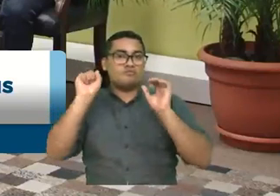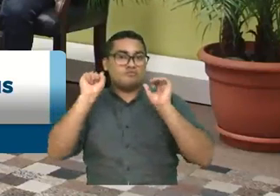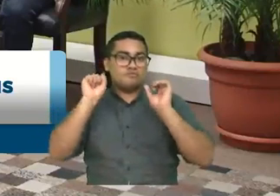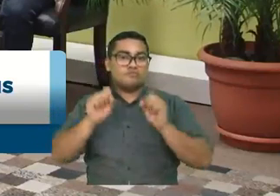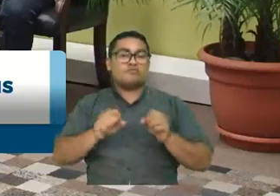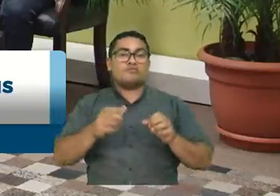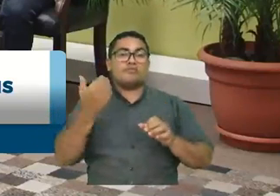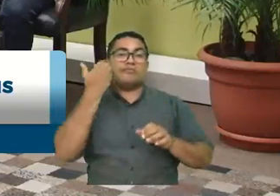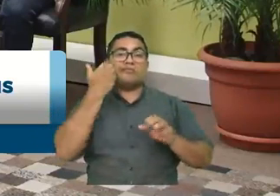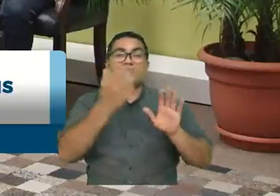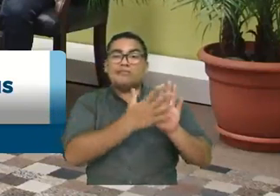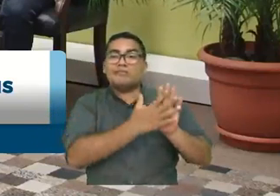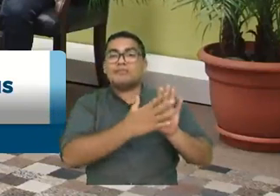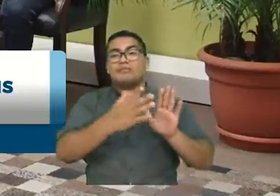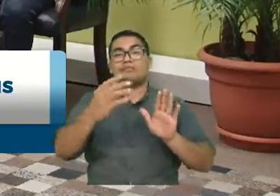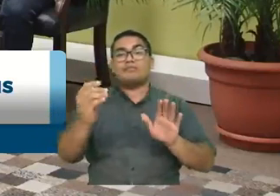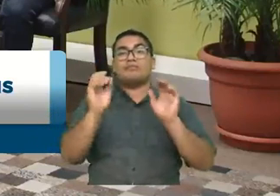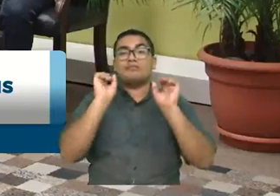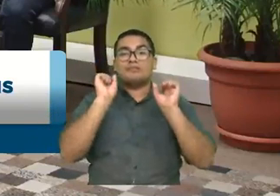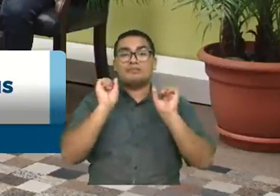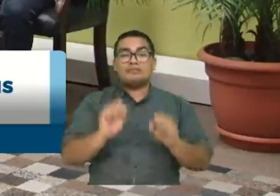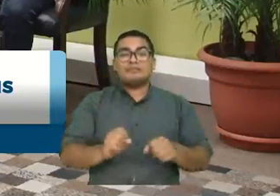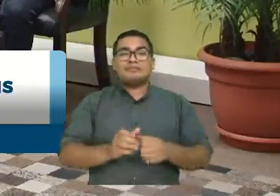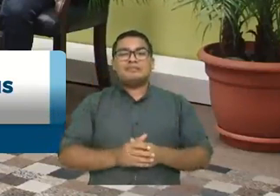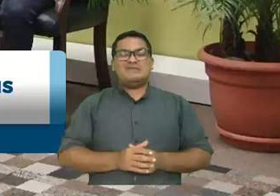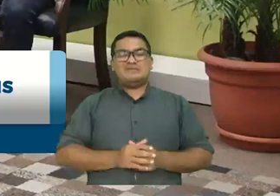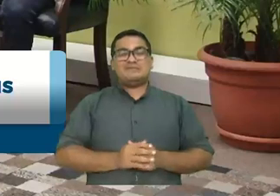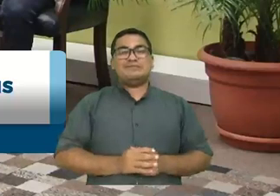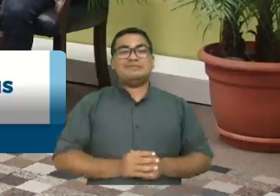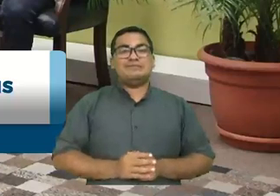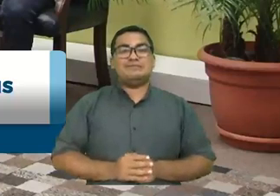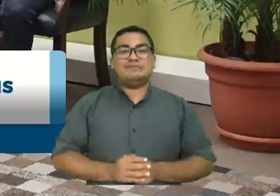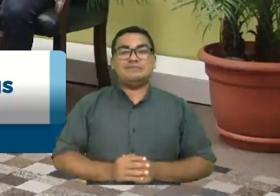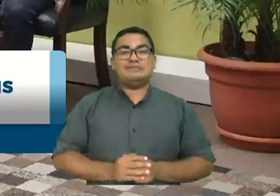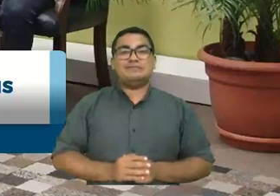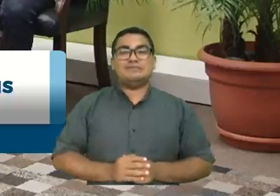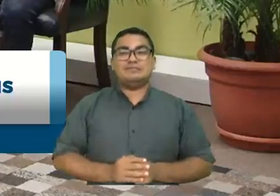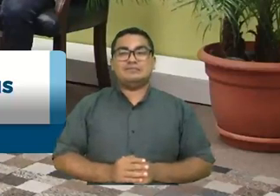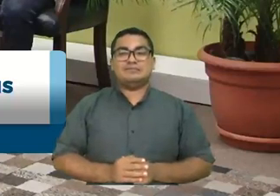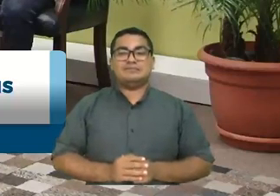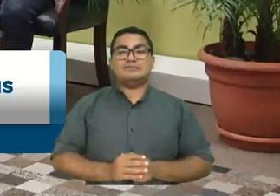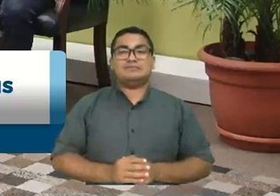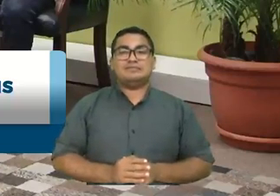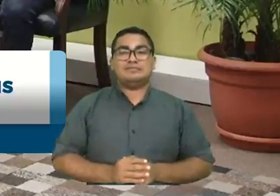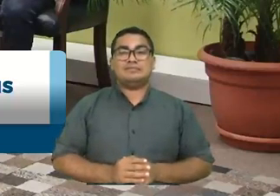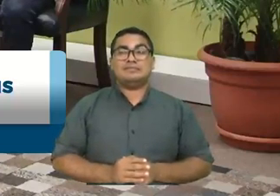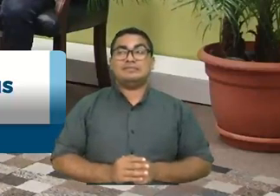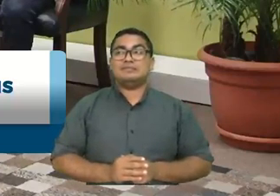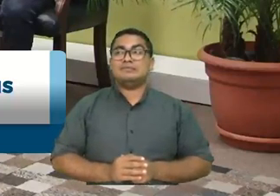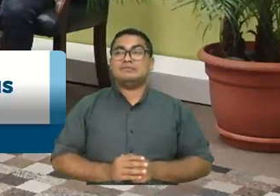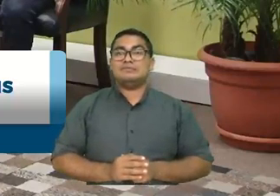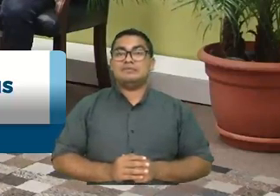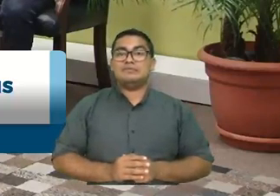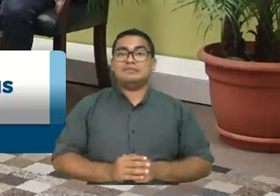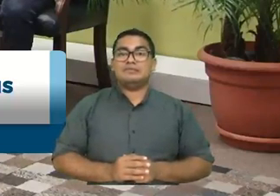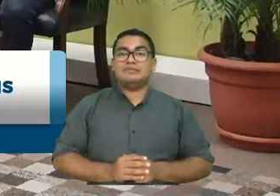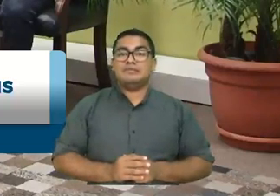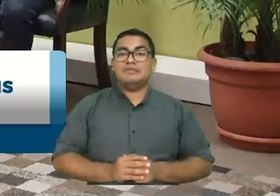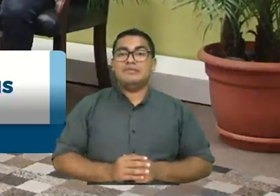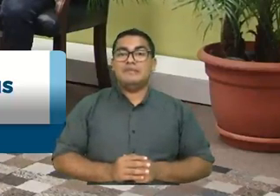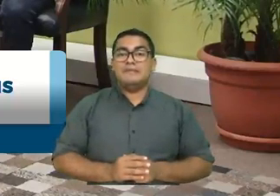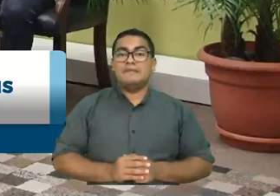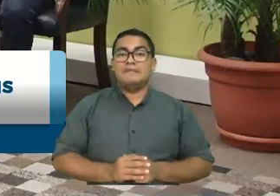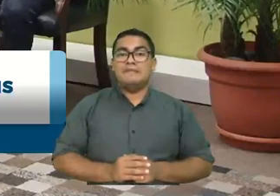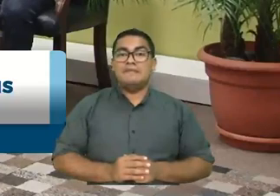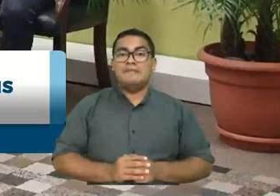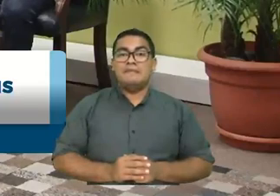cual también puede ingresar la bacteria. La otra que es menos frecuente es estos animalitos